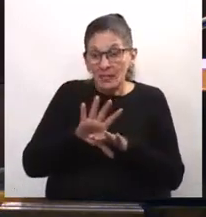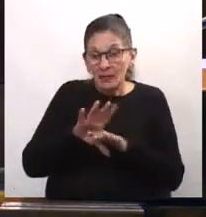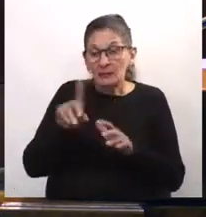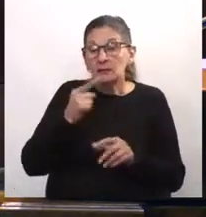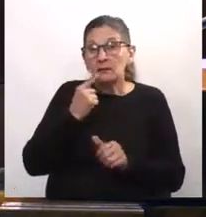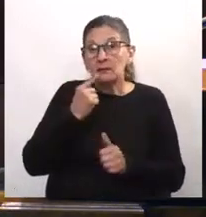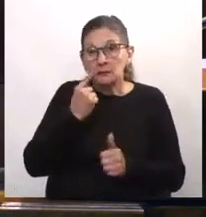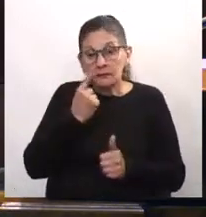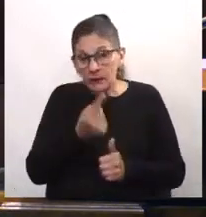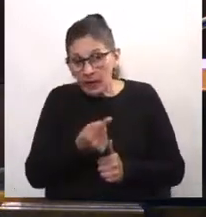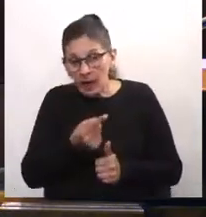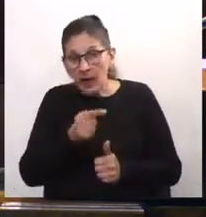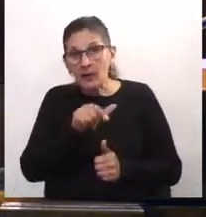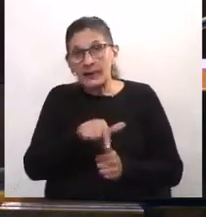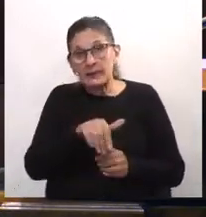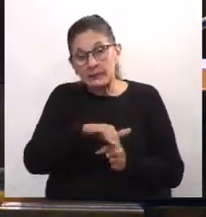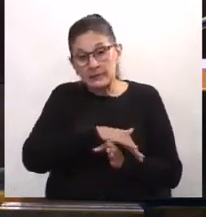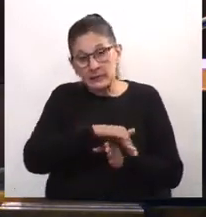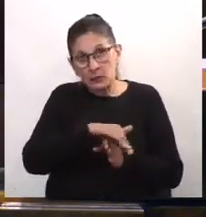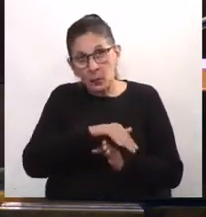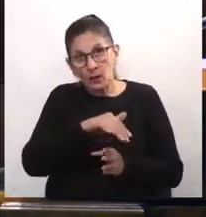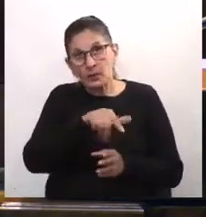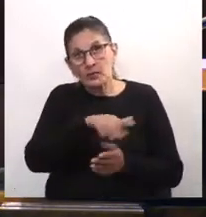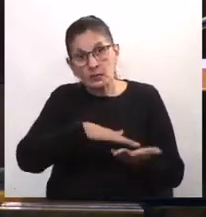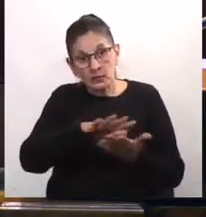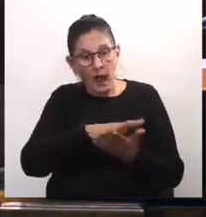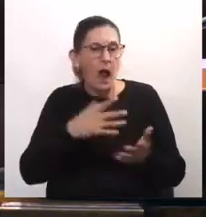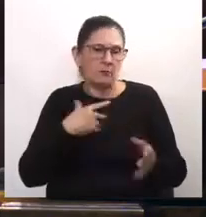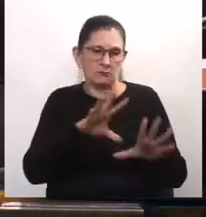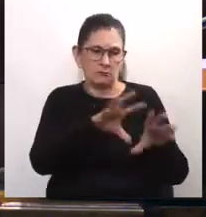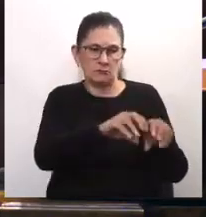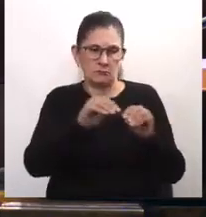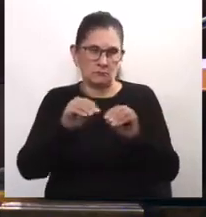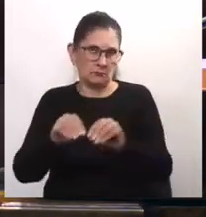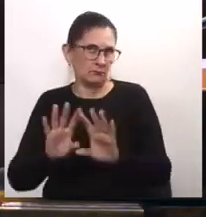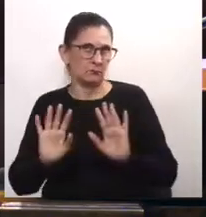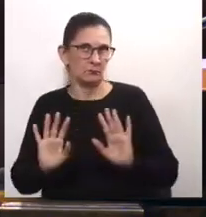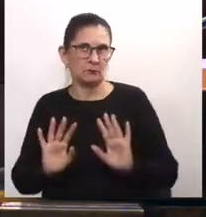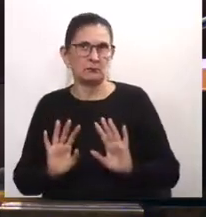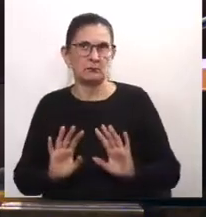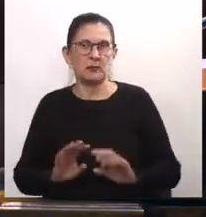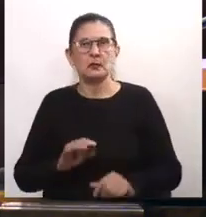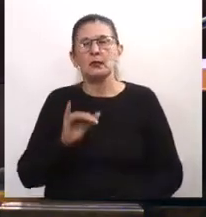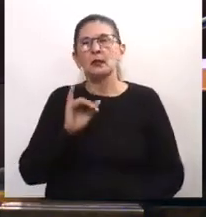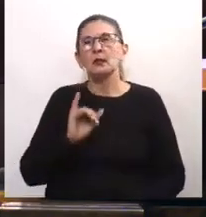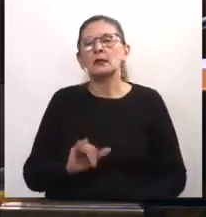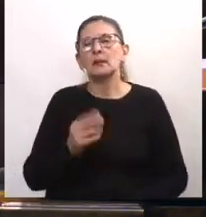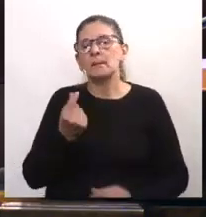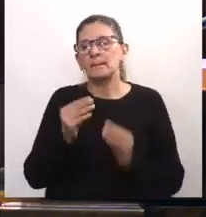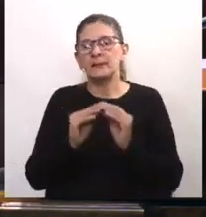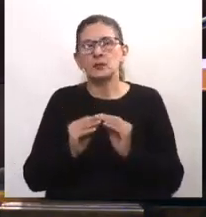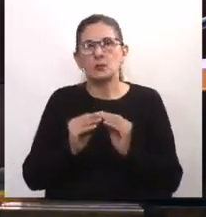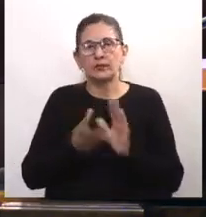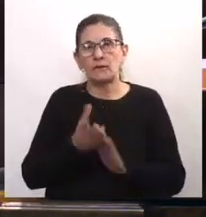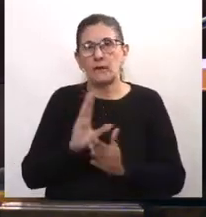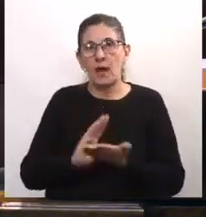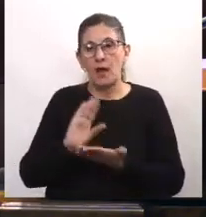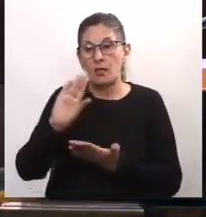presuma que una persona que está en la calle está en esa situación para que lo socorra. ¿Qué presupuesto se va a